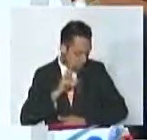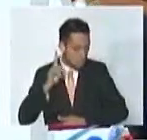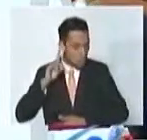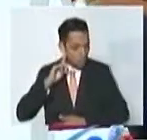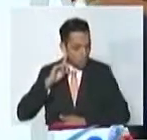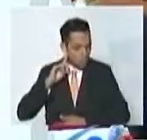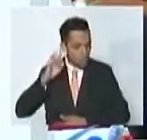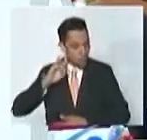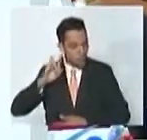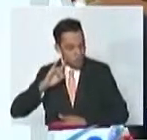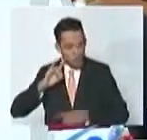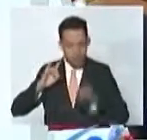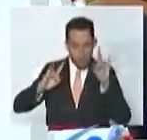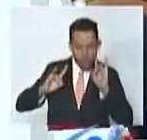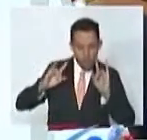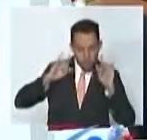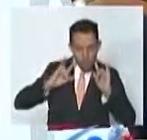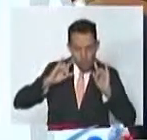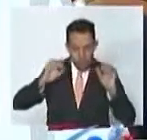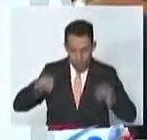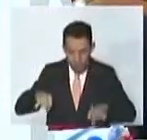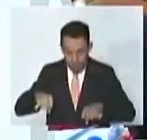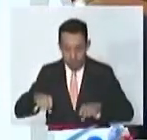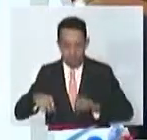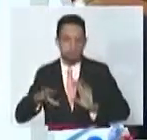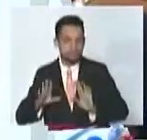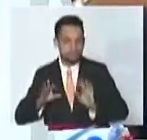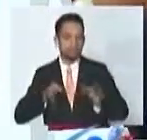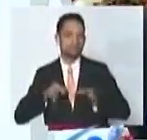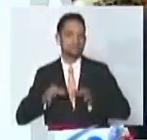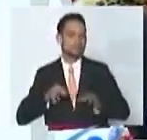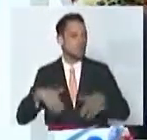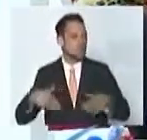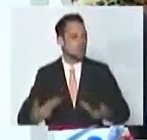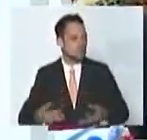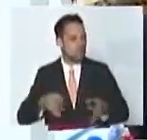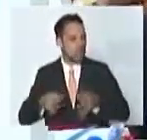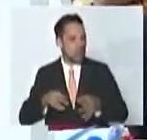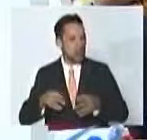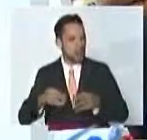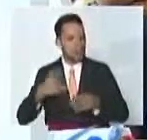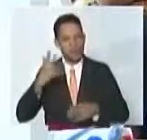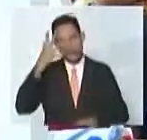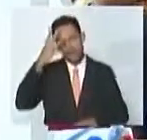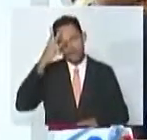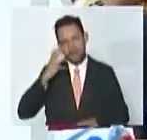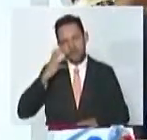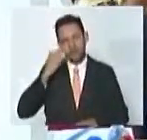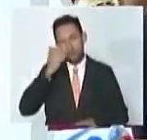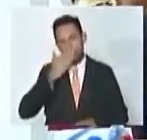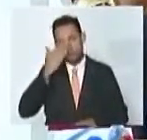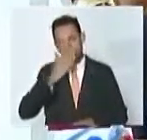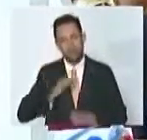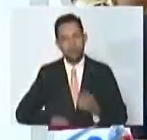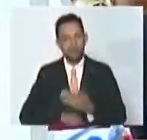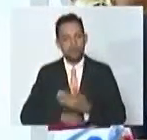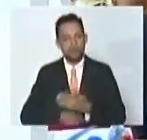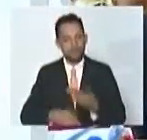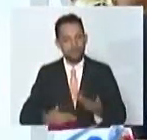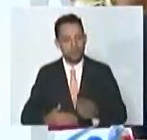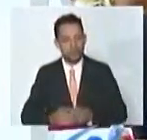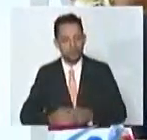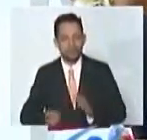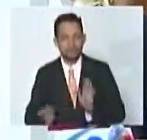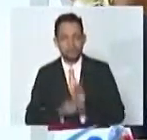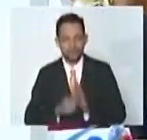oídos? Hablemos un poco de ese examen audiológico. Sí, doctor, importantísimo este